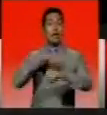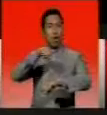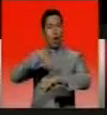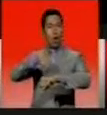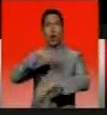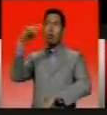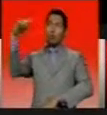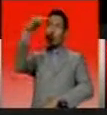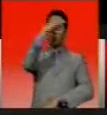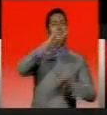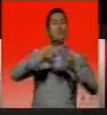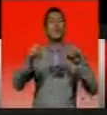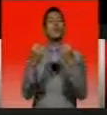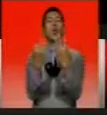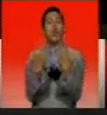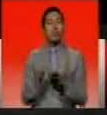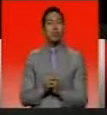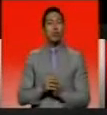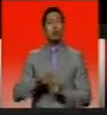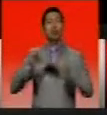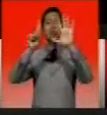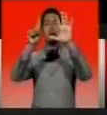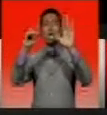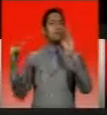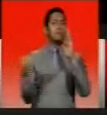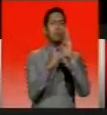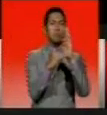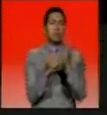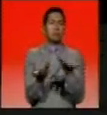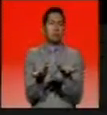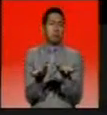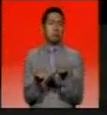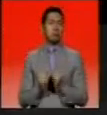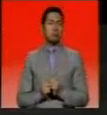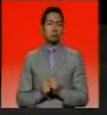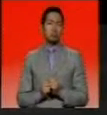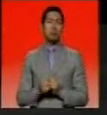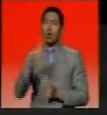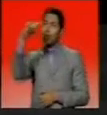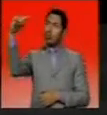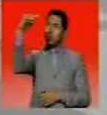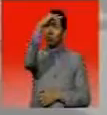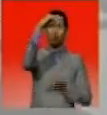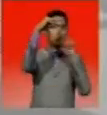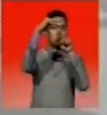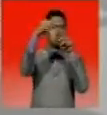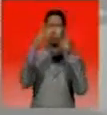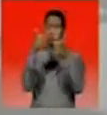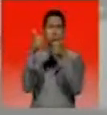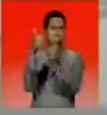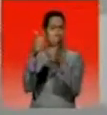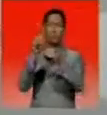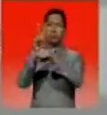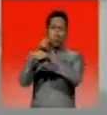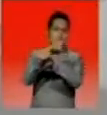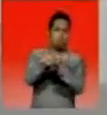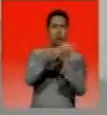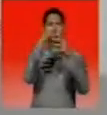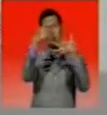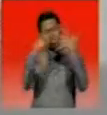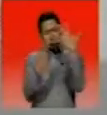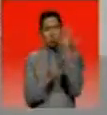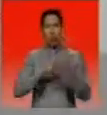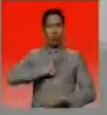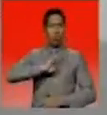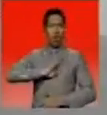accidente tenía un total de 6.462 horas de vuelo. El avión cumplía con todas las inspecciones técnicas requeridas